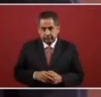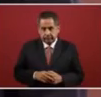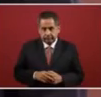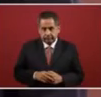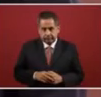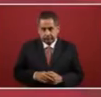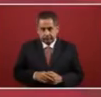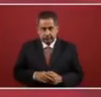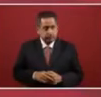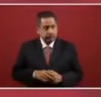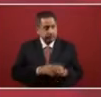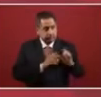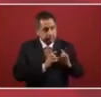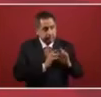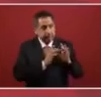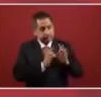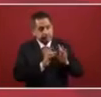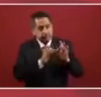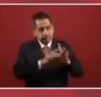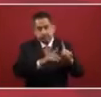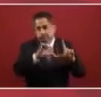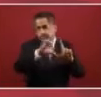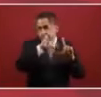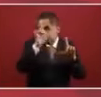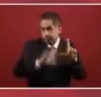ha venido sucediendo en nuestro país